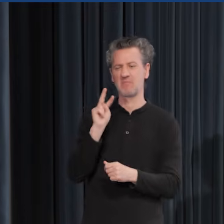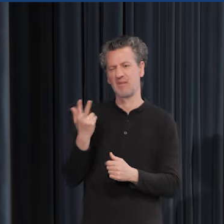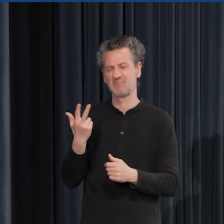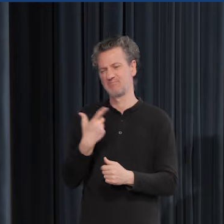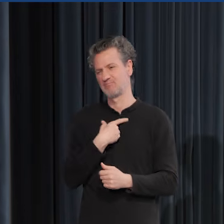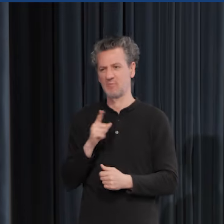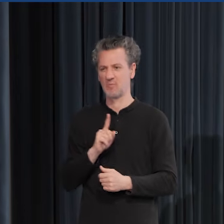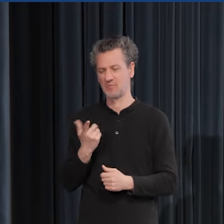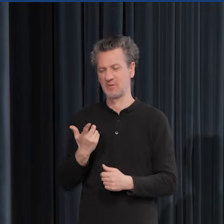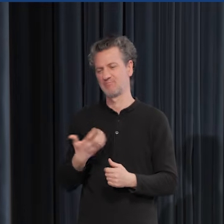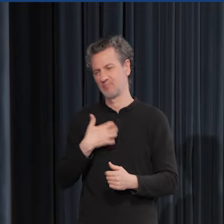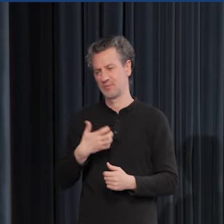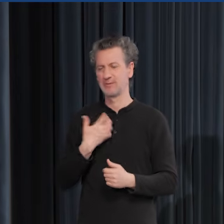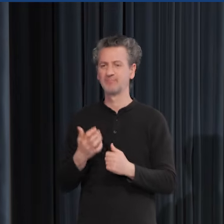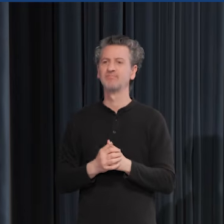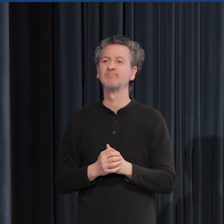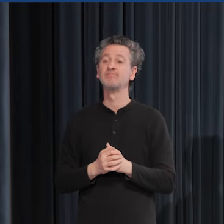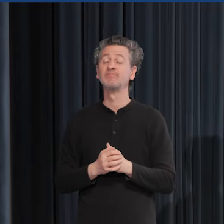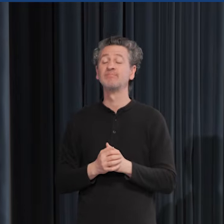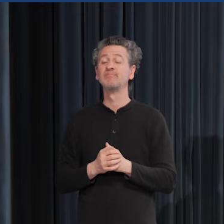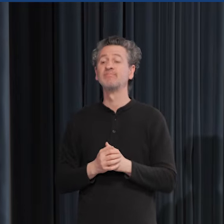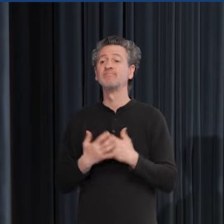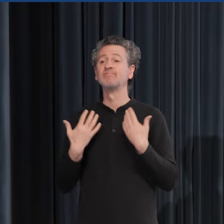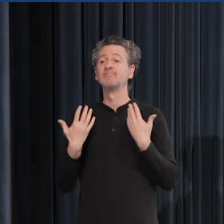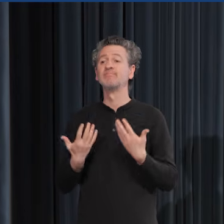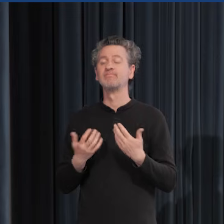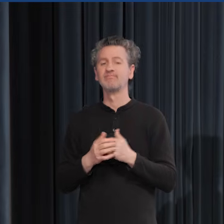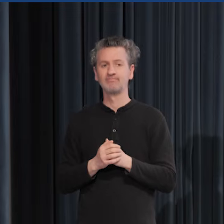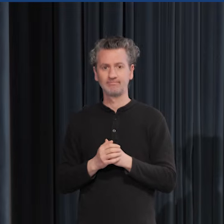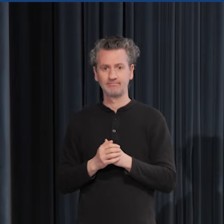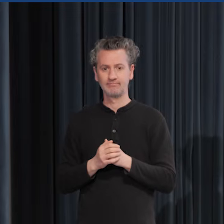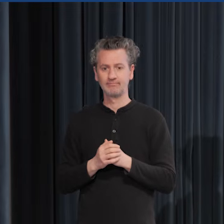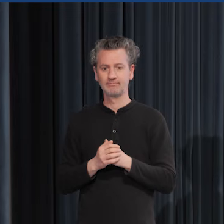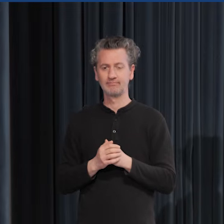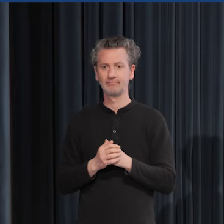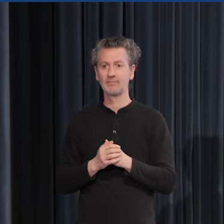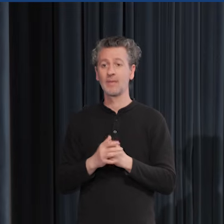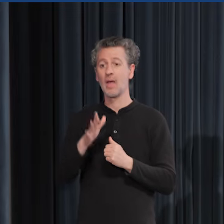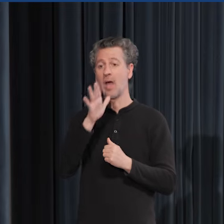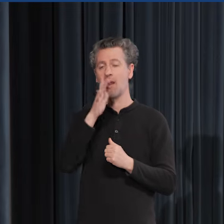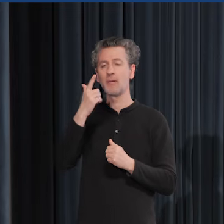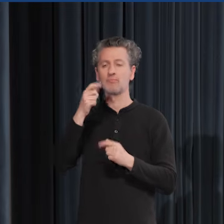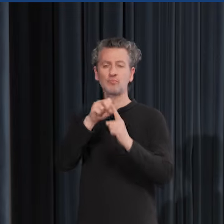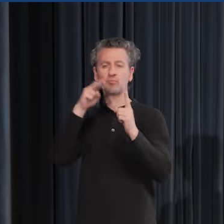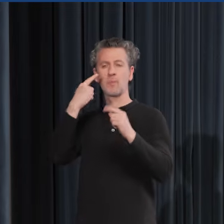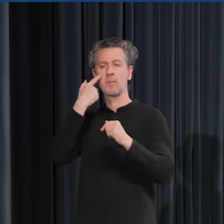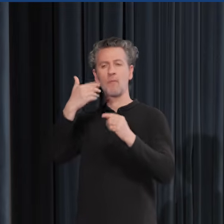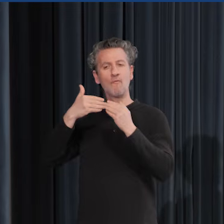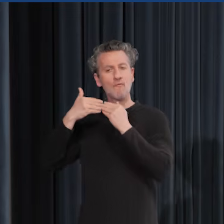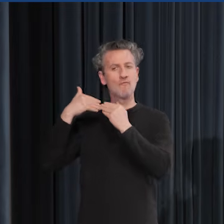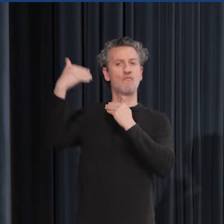Bueno, muy revelador. Pues vamos a mirar ahora hacia el futuro, ¿no? Vamos